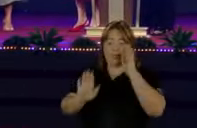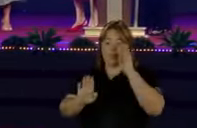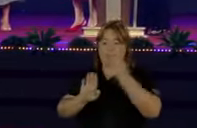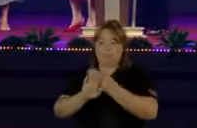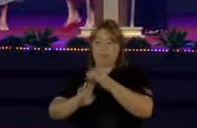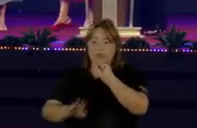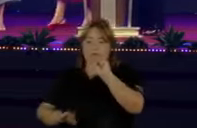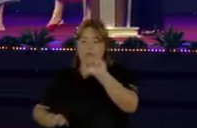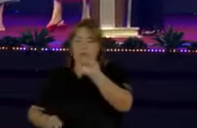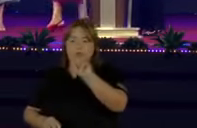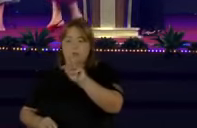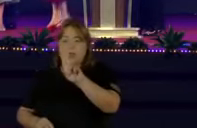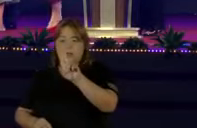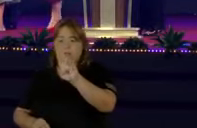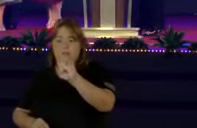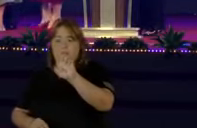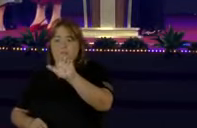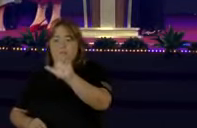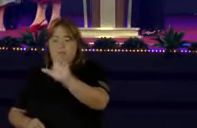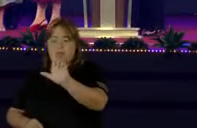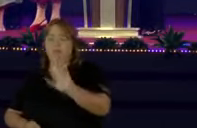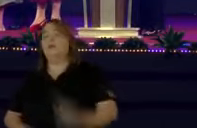seguimos